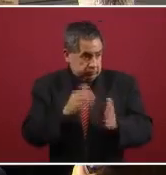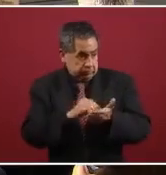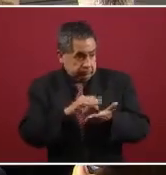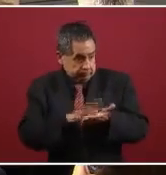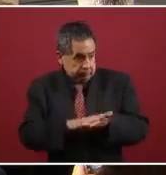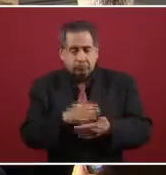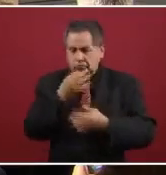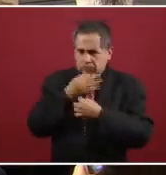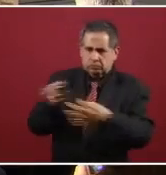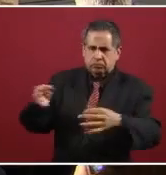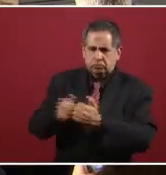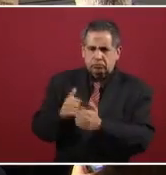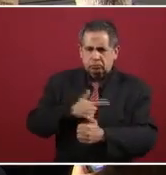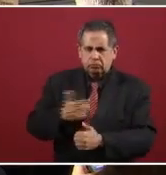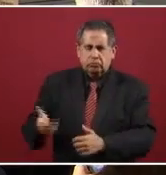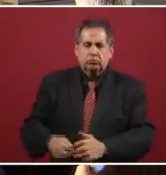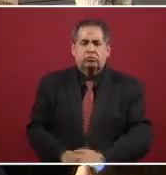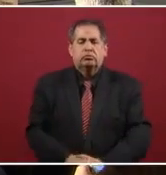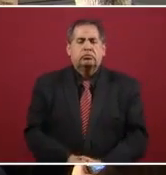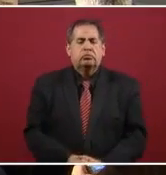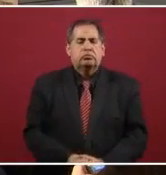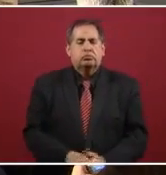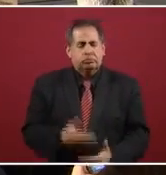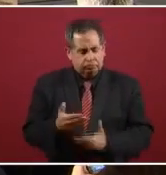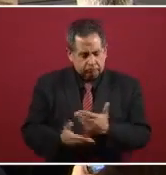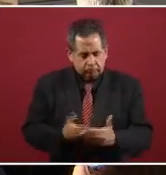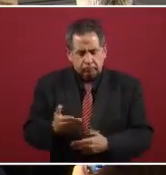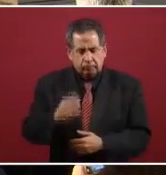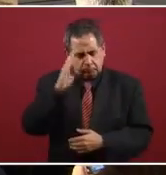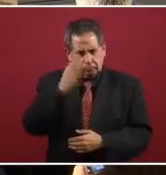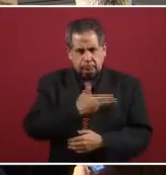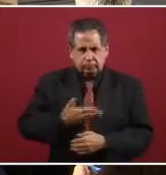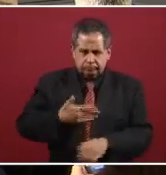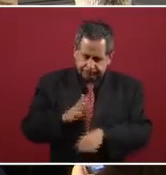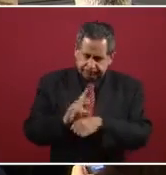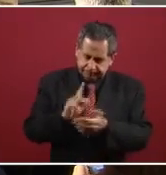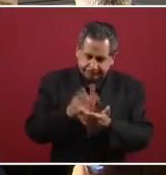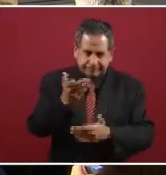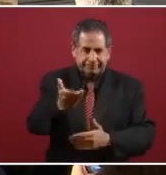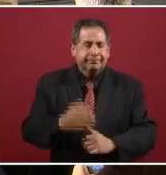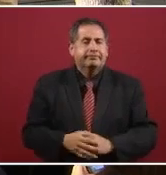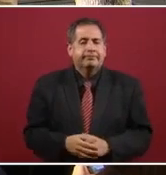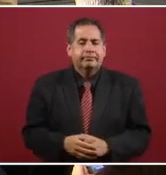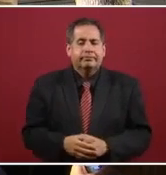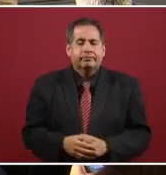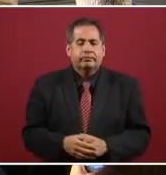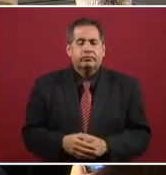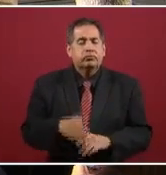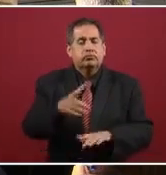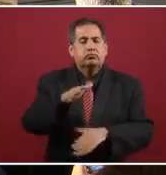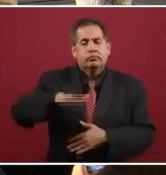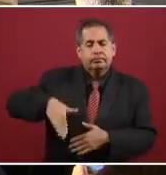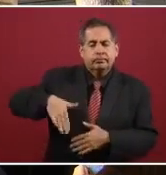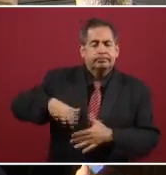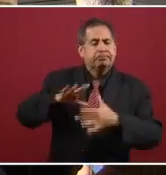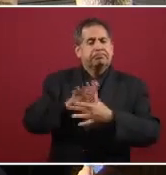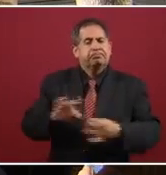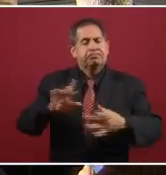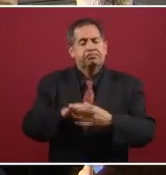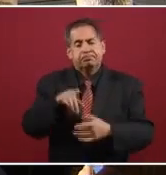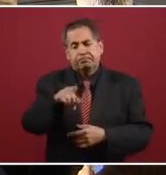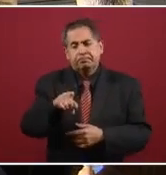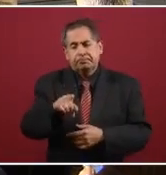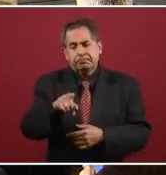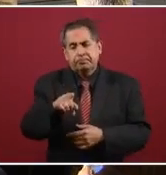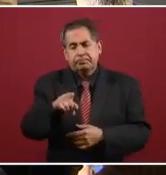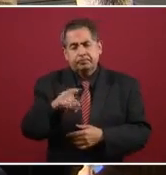gracias. Y, señor presidente, buen día otra vez. Sobre lo que está comentando en este momento de